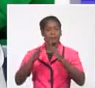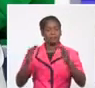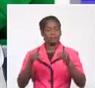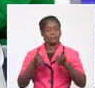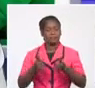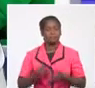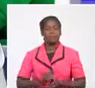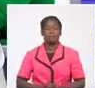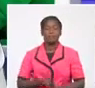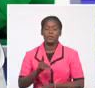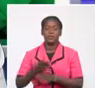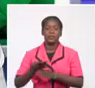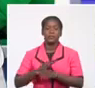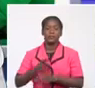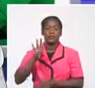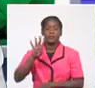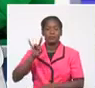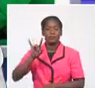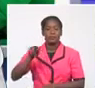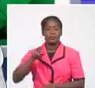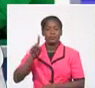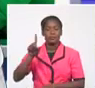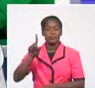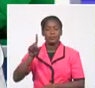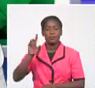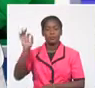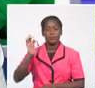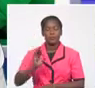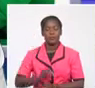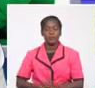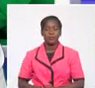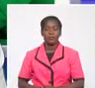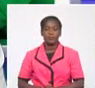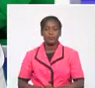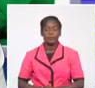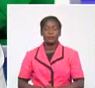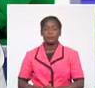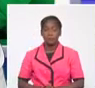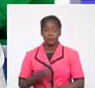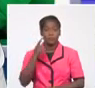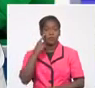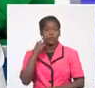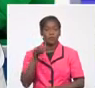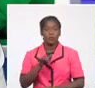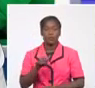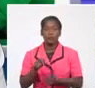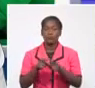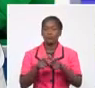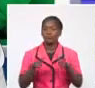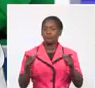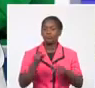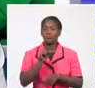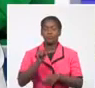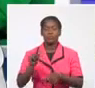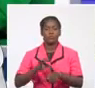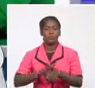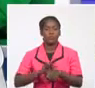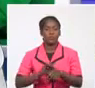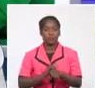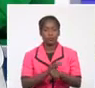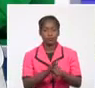el 94,1%. Se incrementa el número de pacientes ingresados